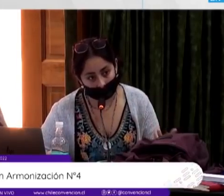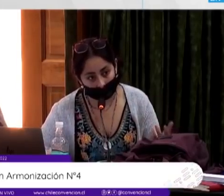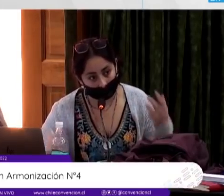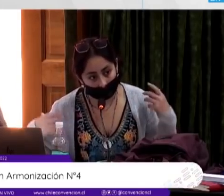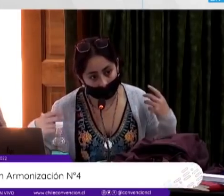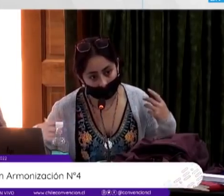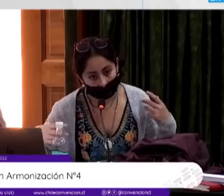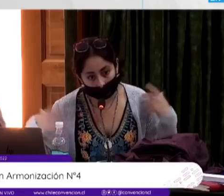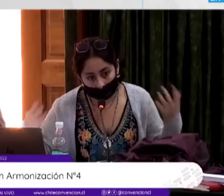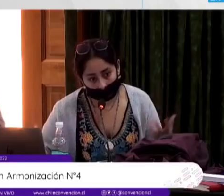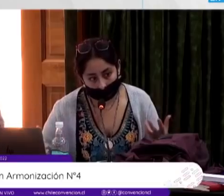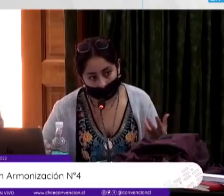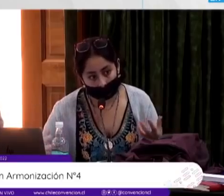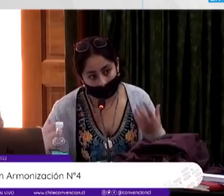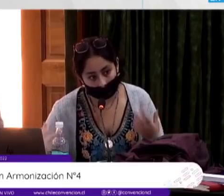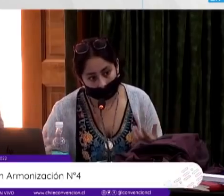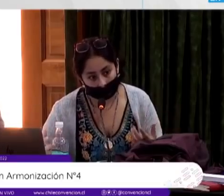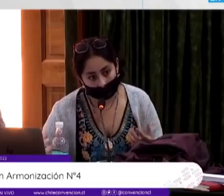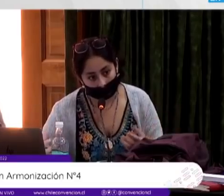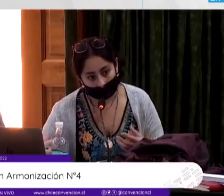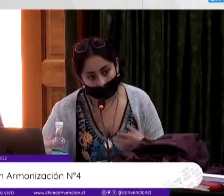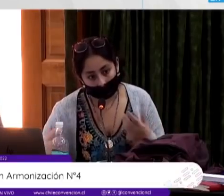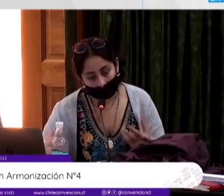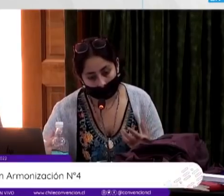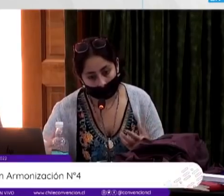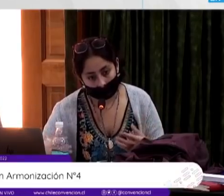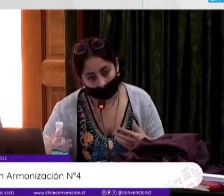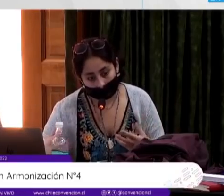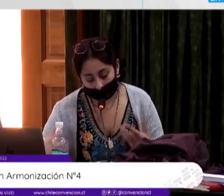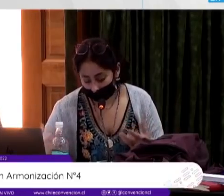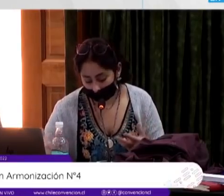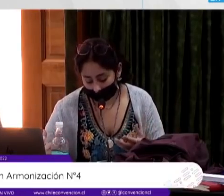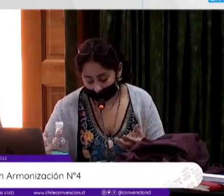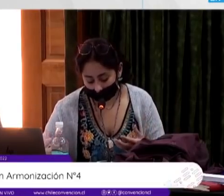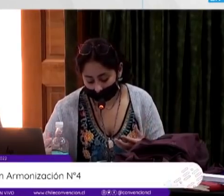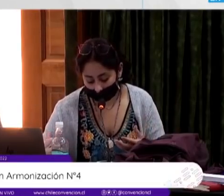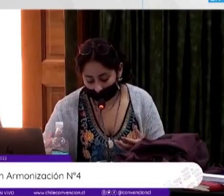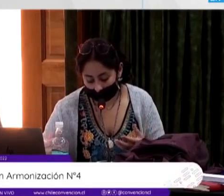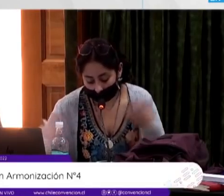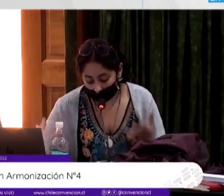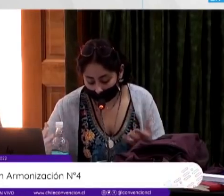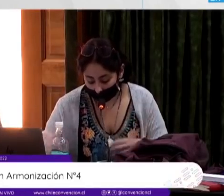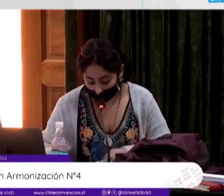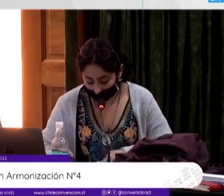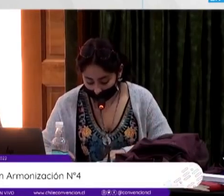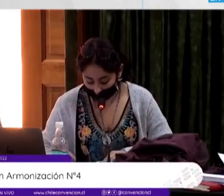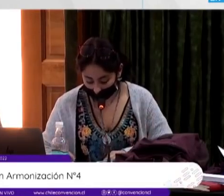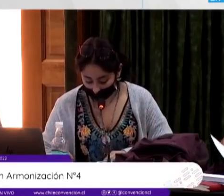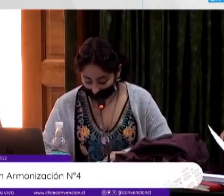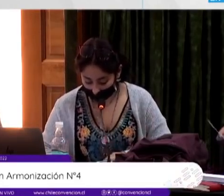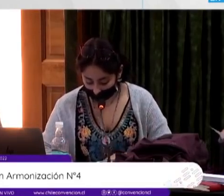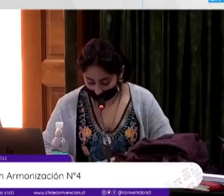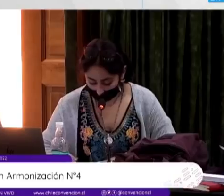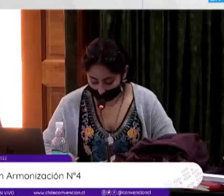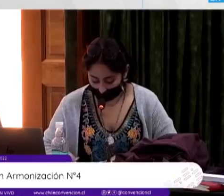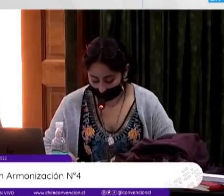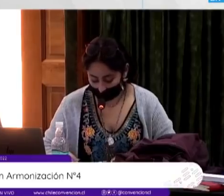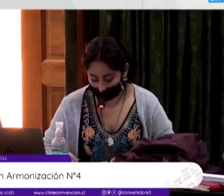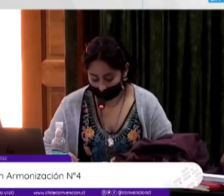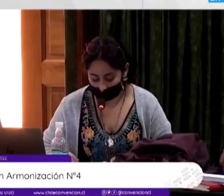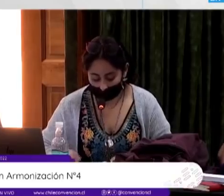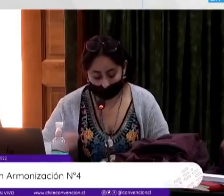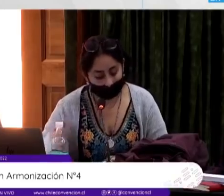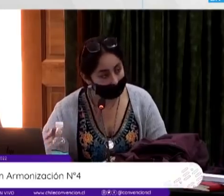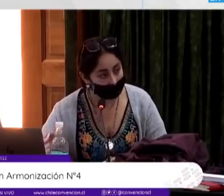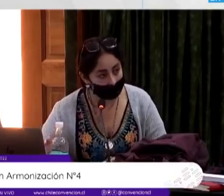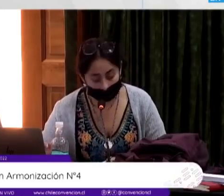de sugerir la creación de este órgano jurisdiccional especializado para ejercer el control de constitucionalidad de la actividad del Poder Estatal. Y ahora, entre sus aprensiones, apuntan a